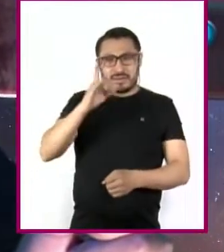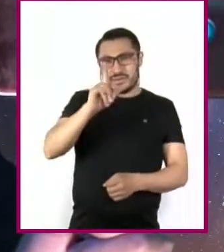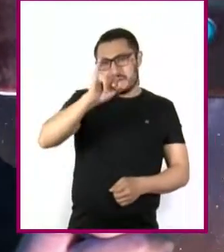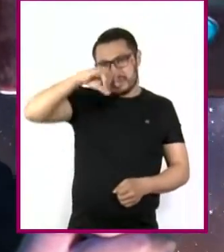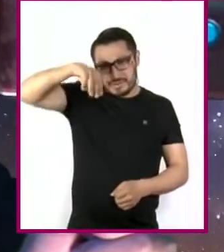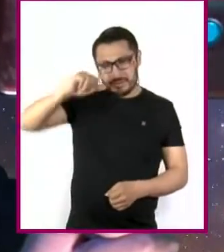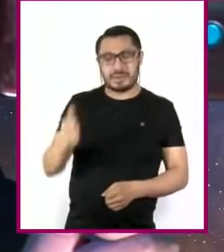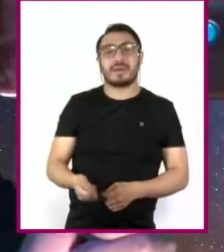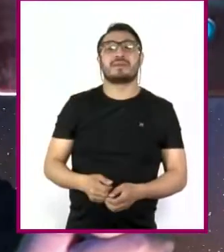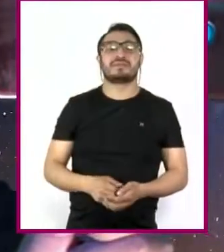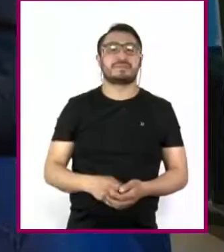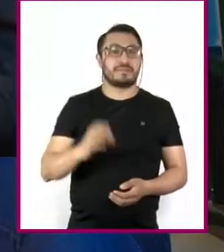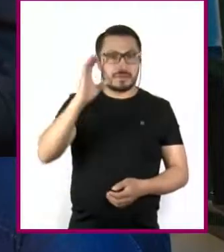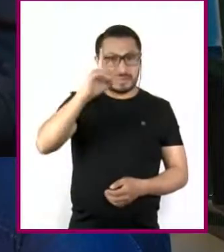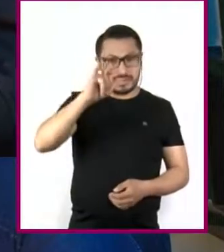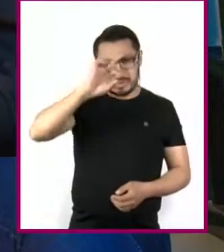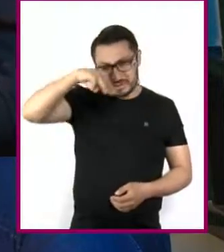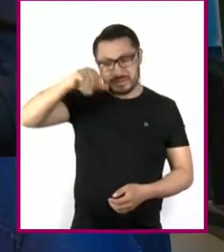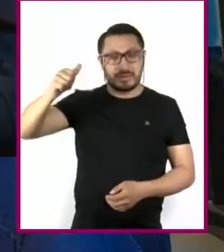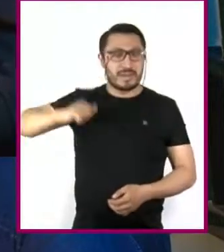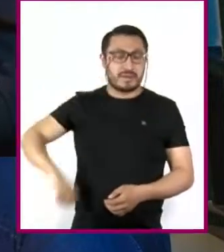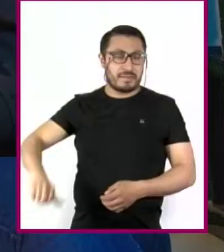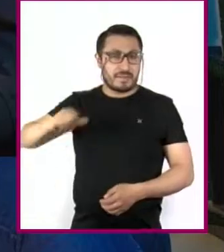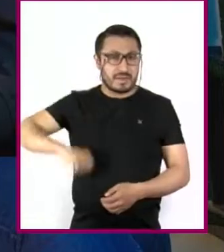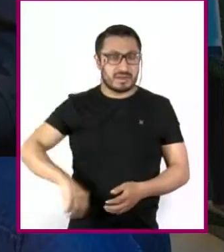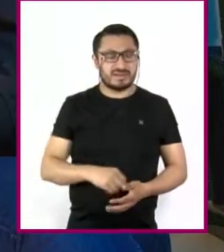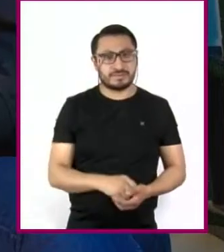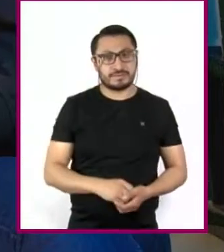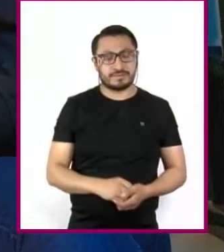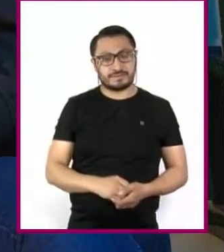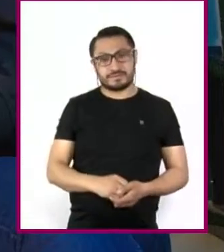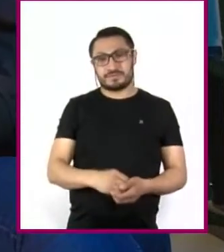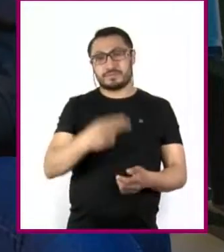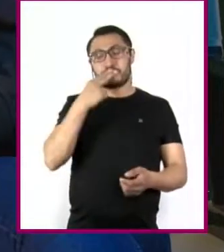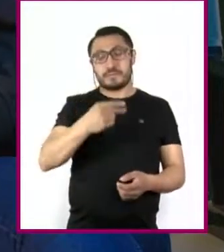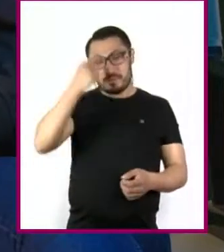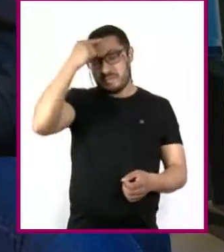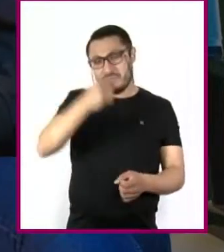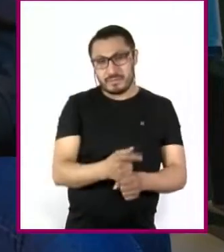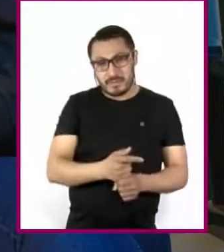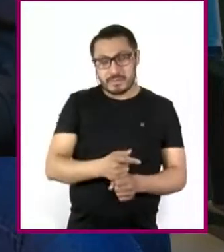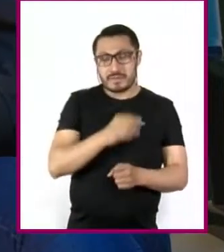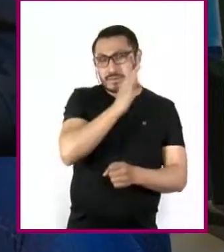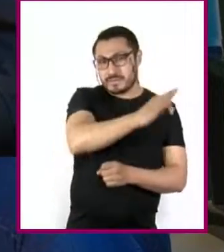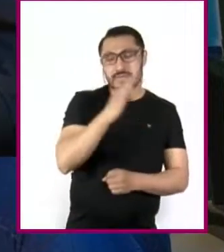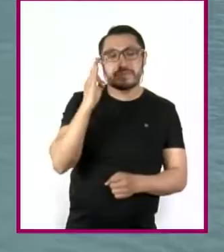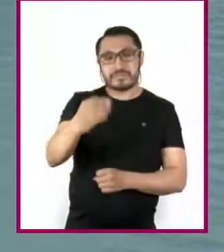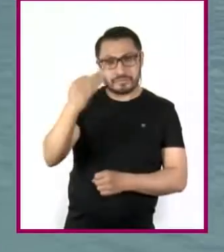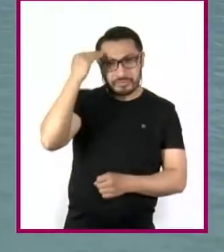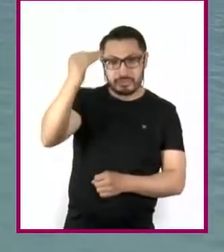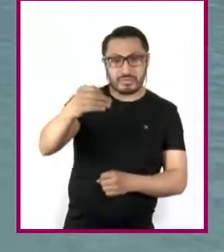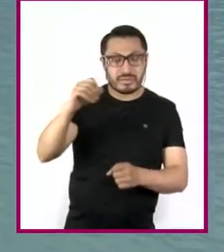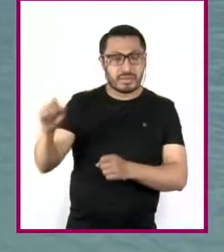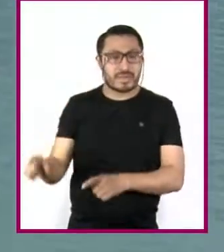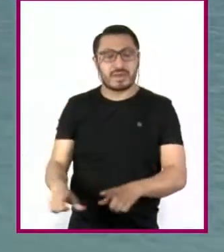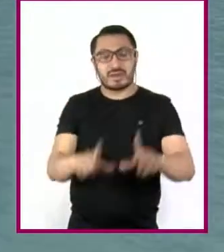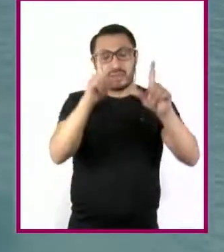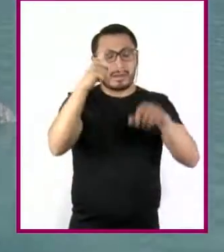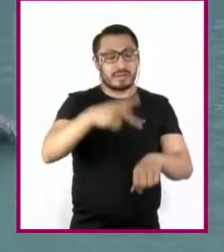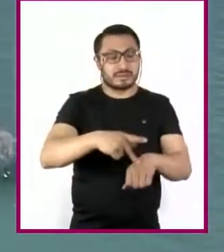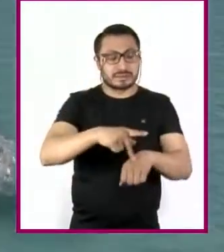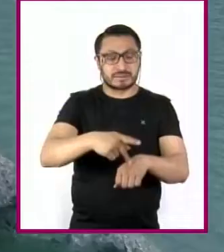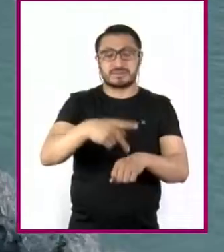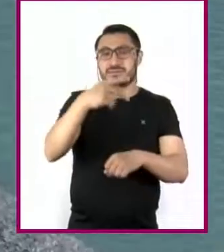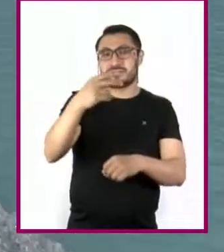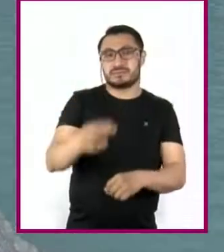la paleoclimatología. Particularmente se usa para datar o fechar el tiempo de exposición de las rocas